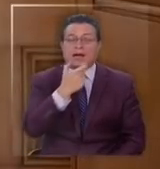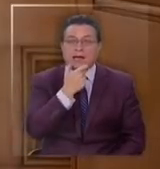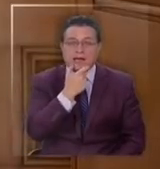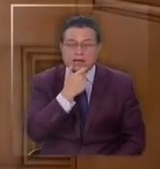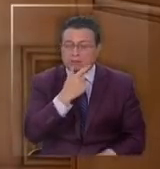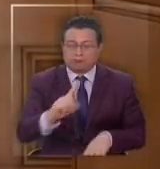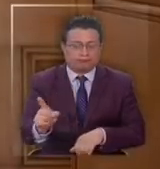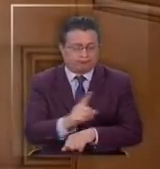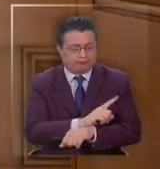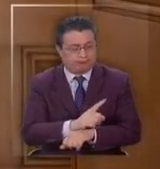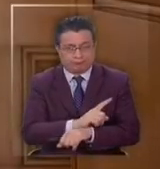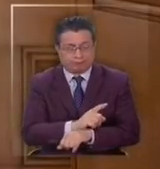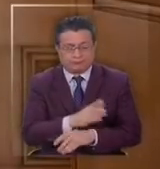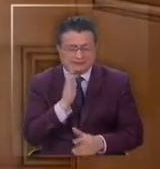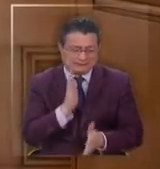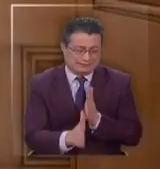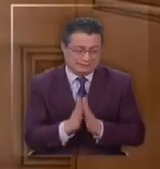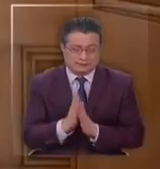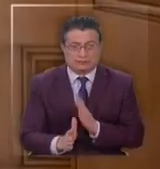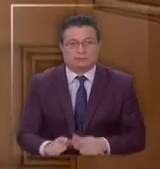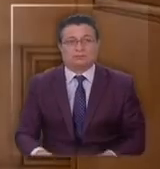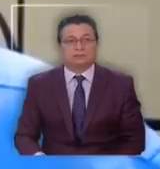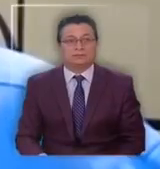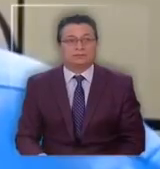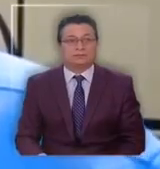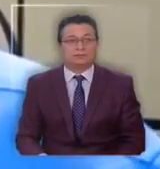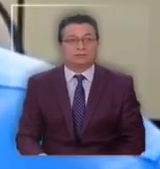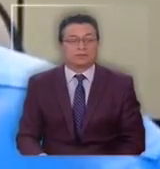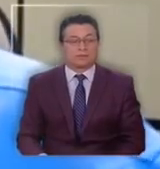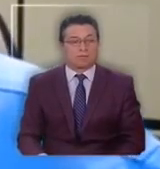tan pronto como sea humanamente posible.